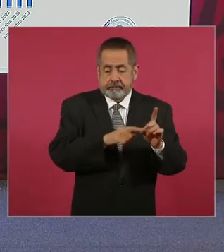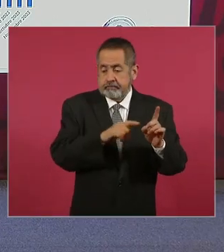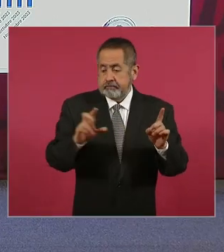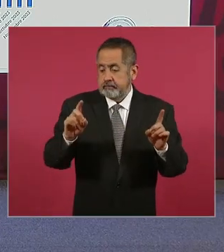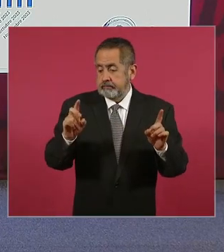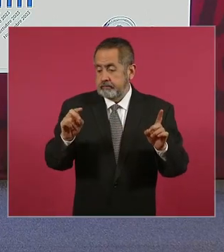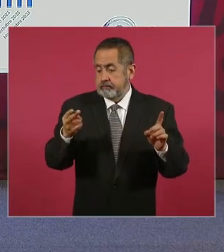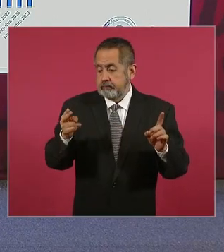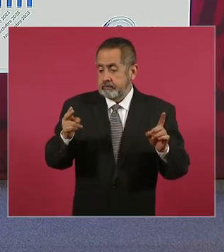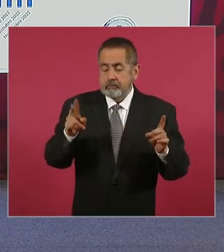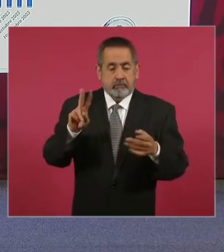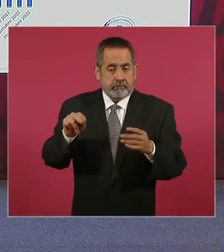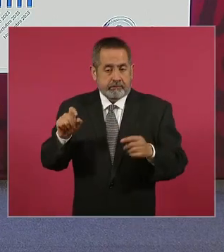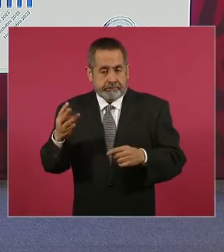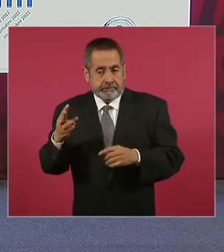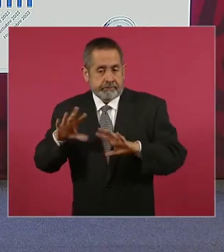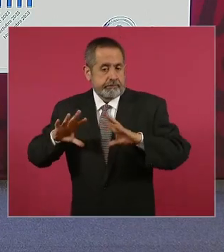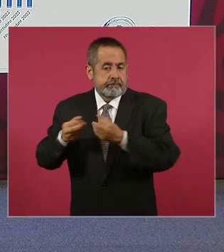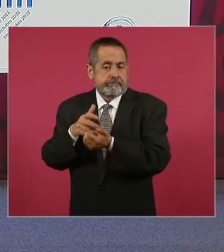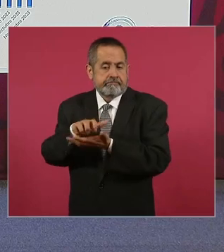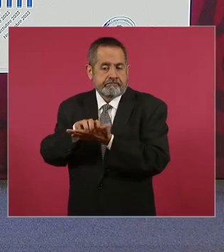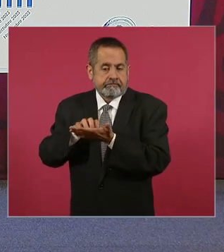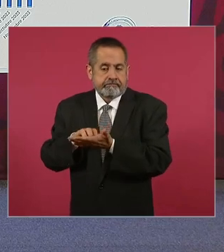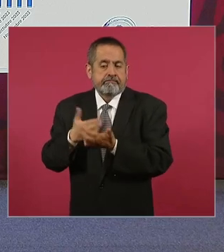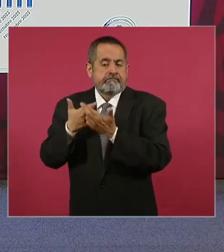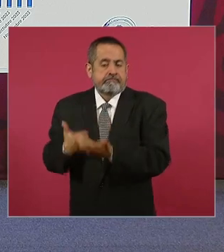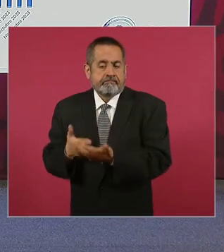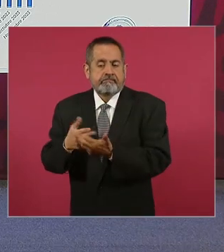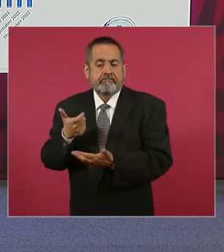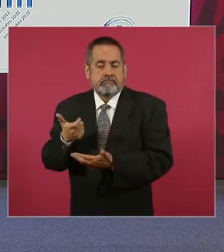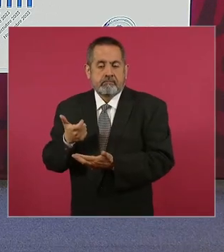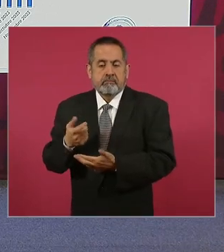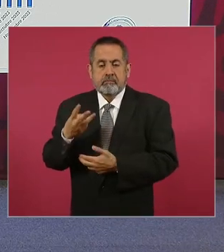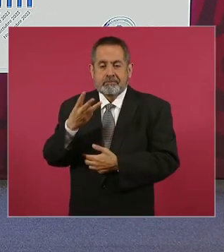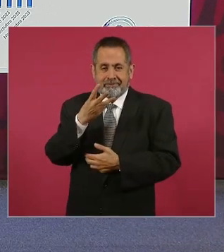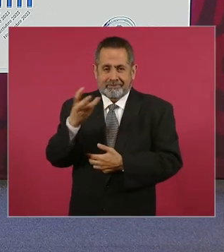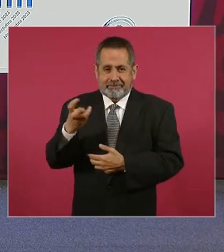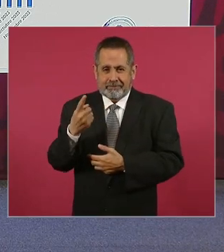noviembre de 2023 de